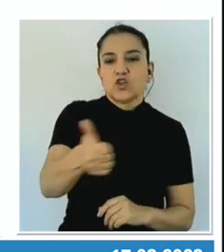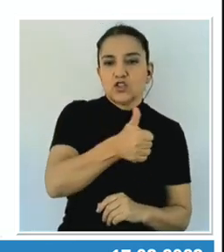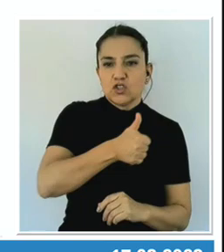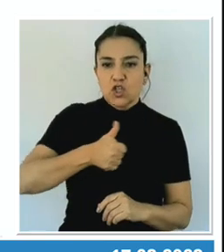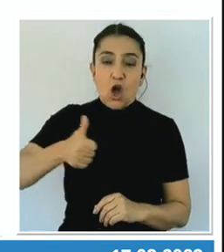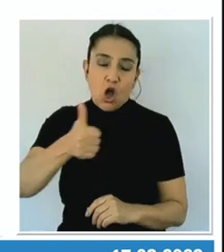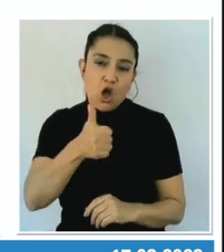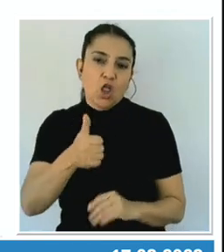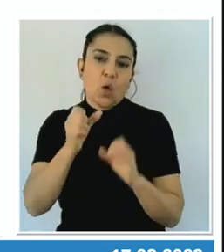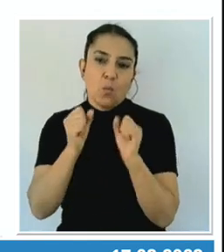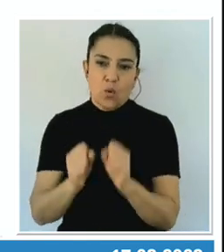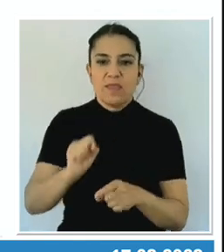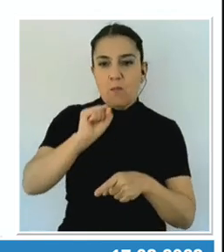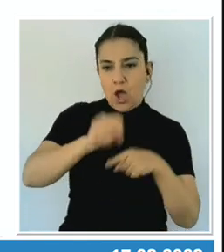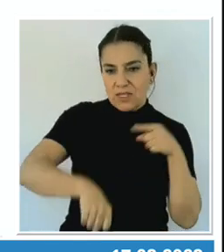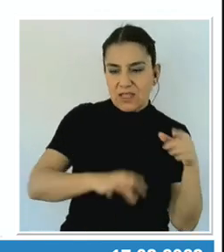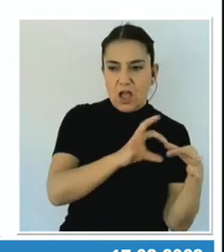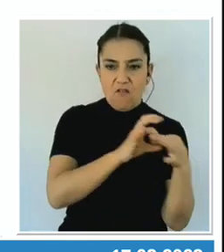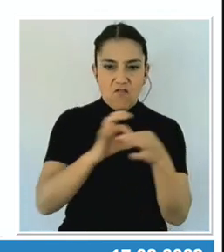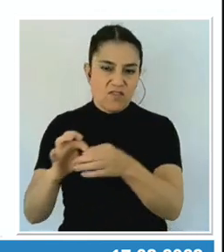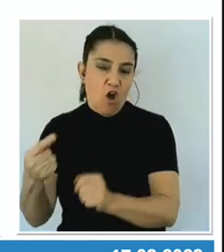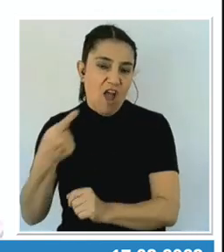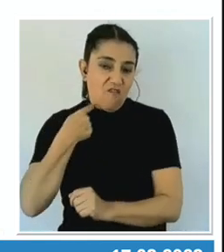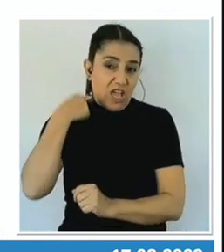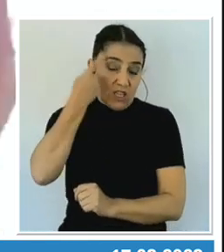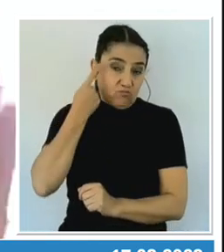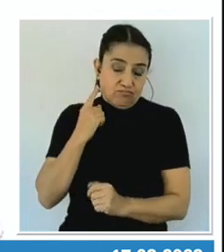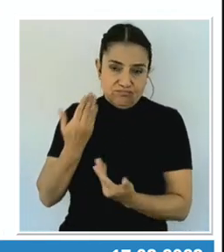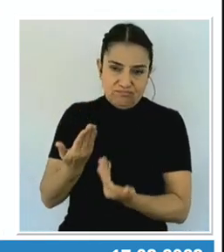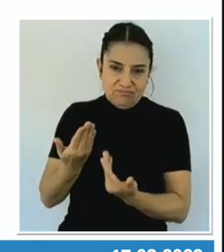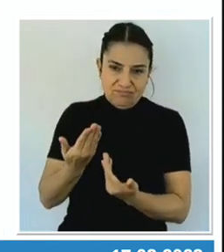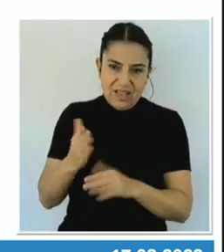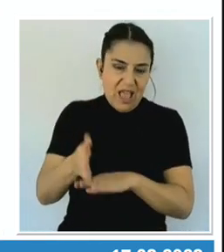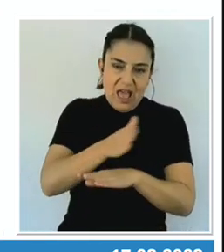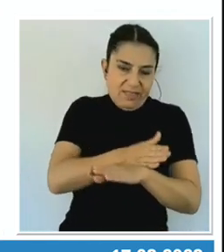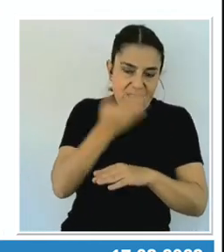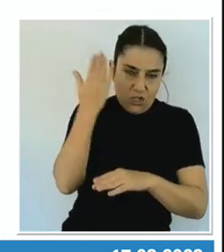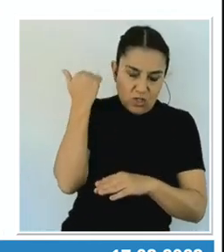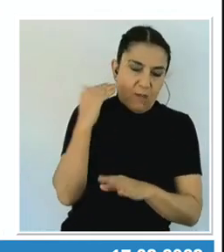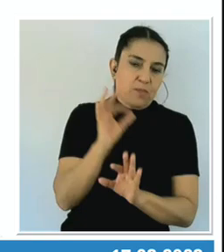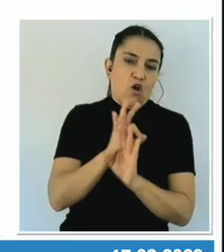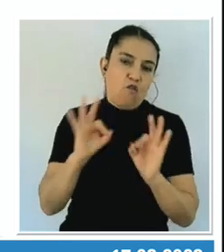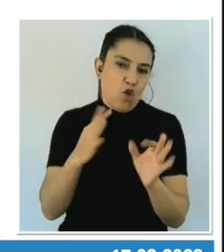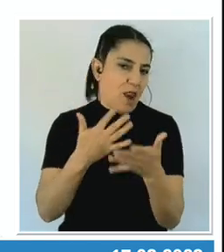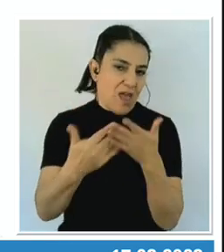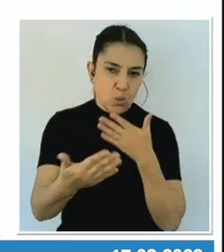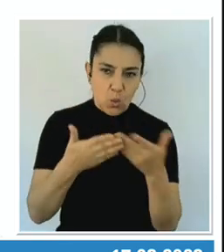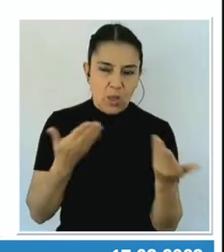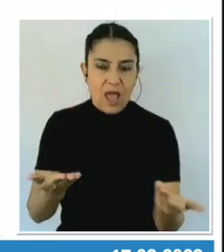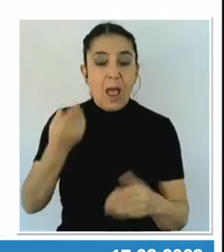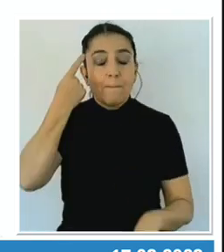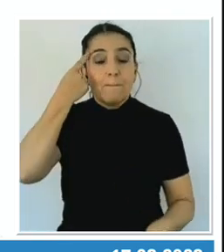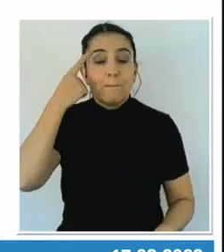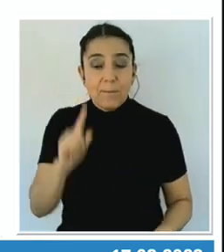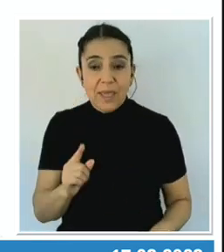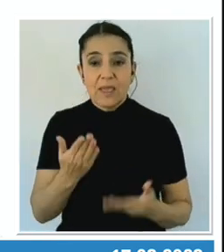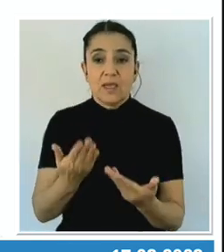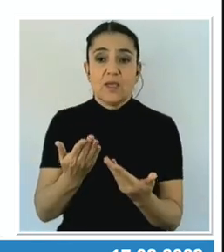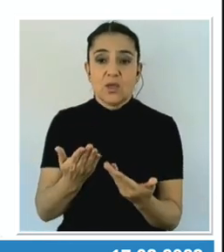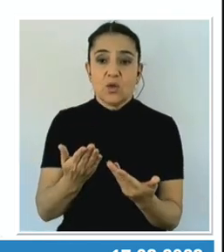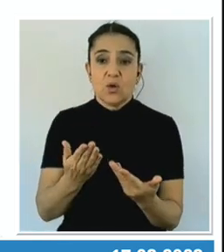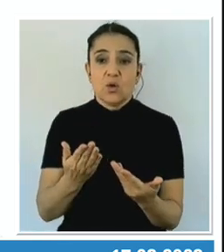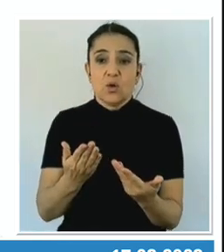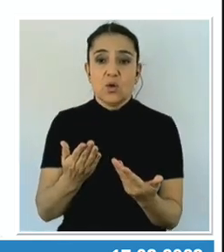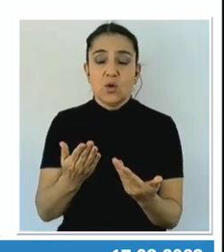aceptar consecuencias perjudiciales si no las hemos previsto. Es obvio, es natural, ¿no? Es legítimo. Pero de eso no se sigue que tengamos